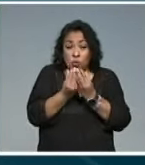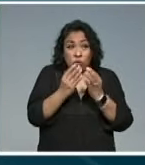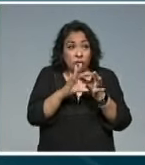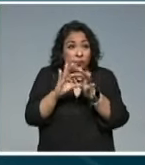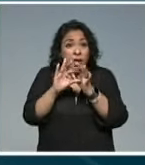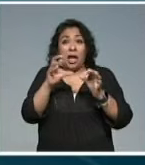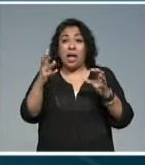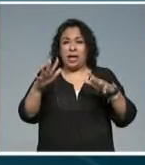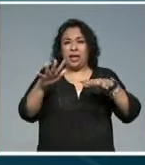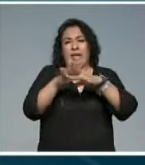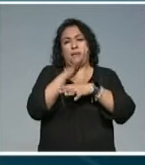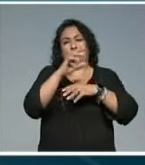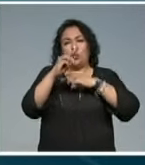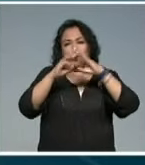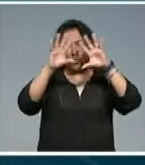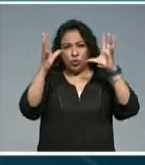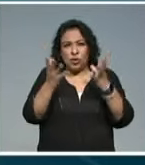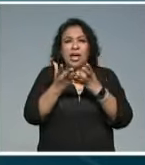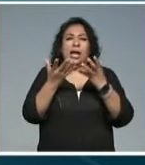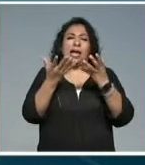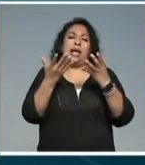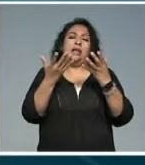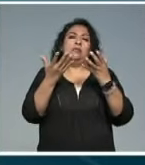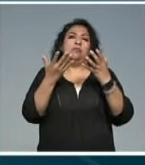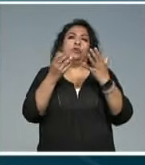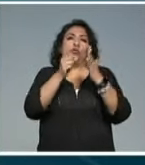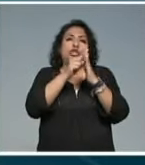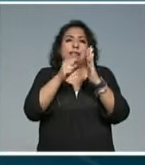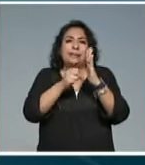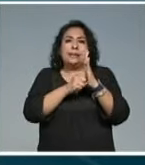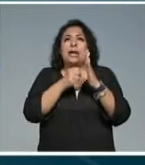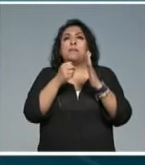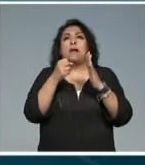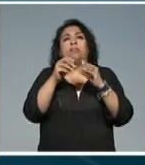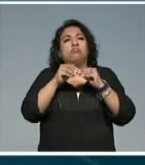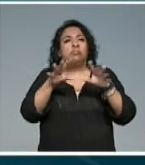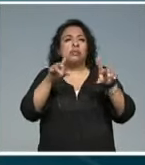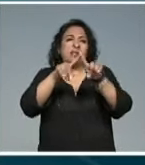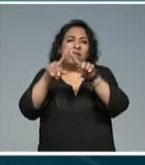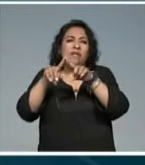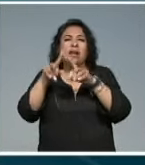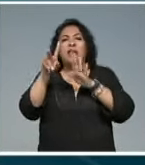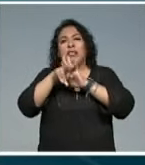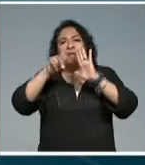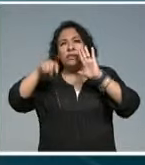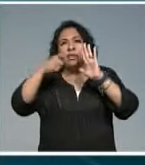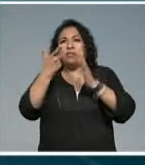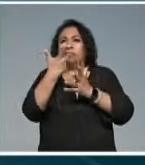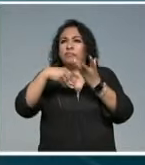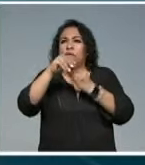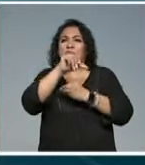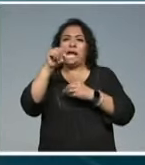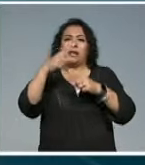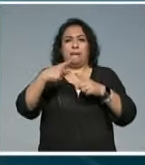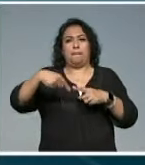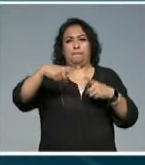la reestructuración global del sistema de producción audiovisual y de sostenimiento de la